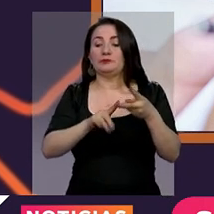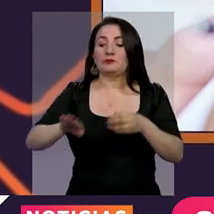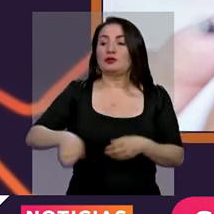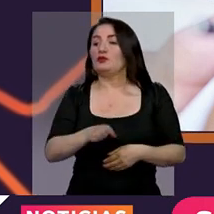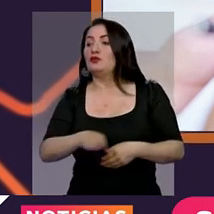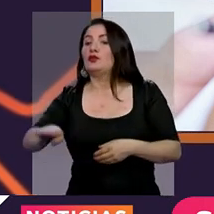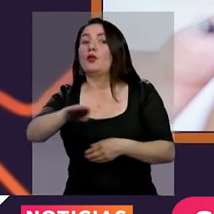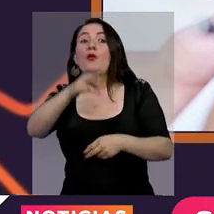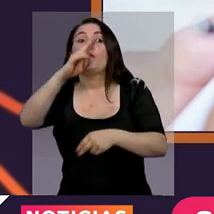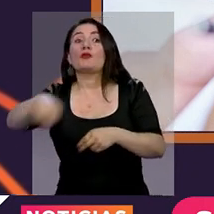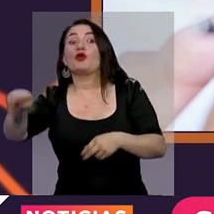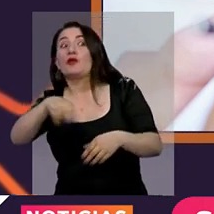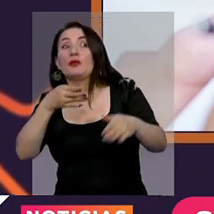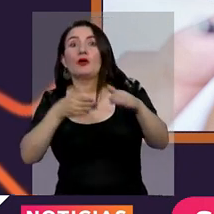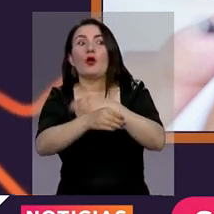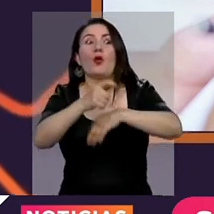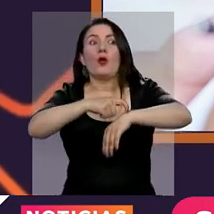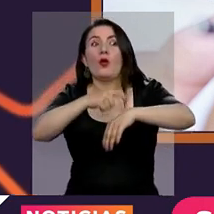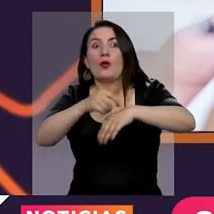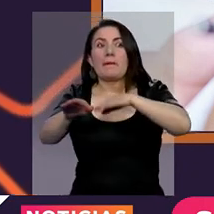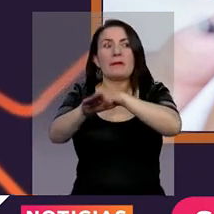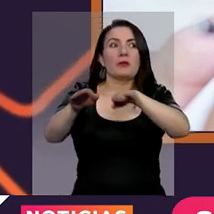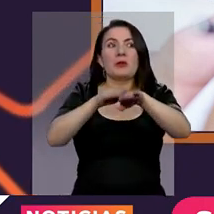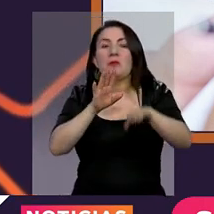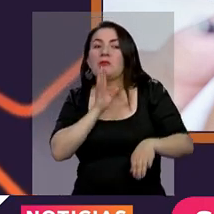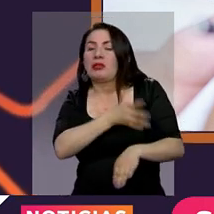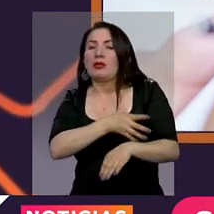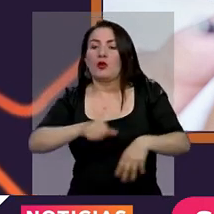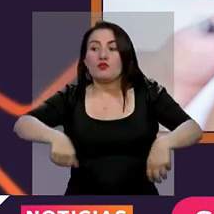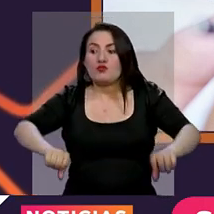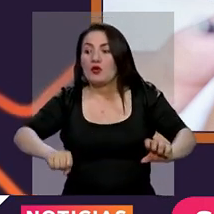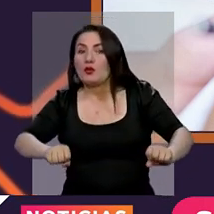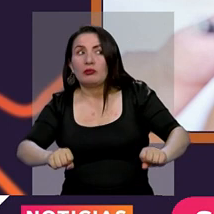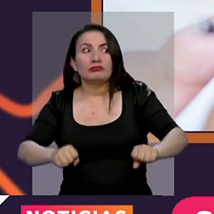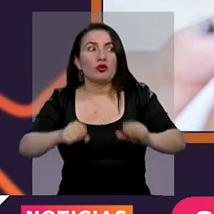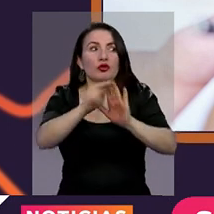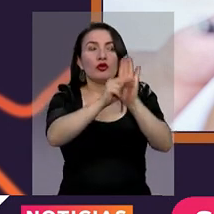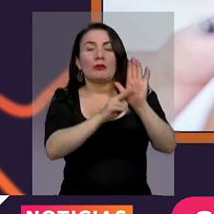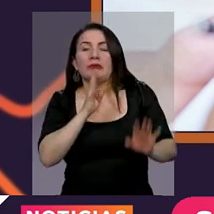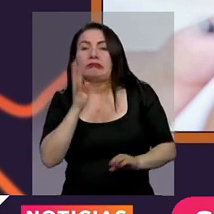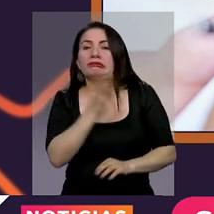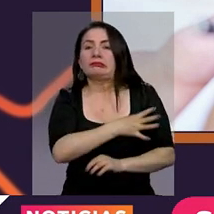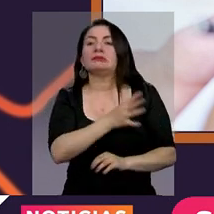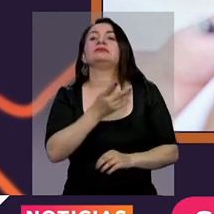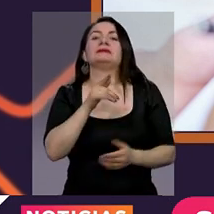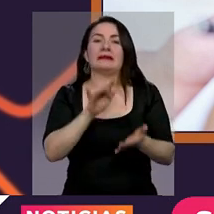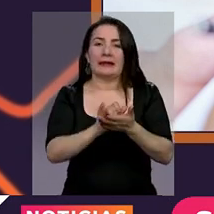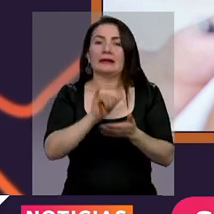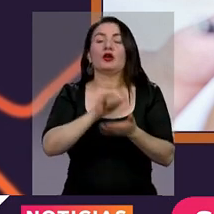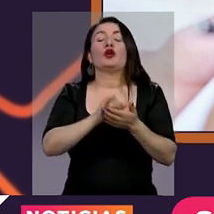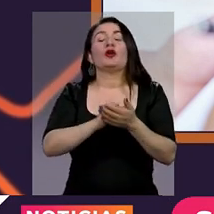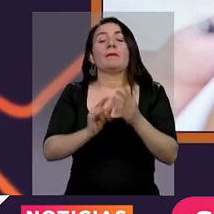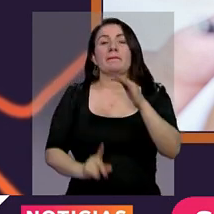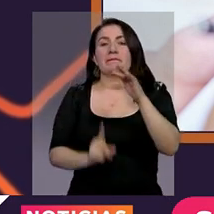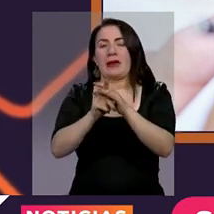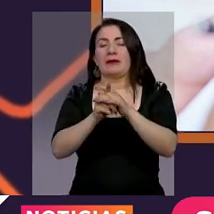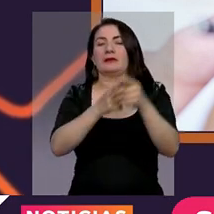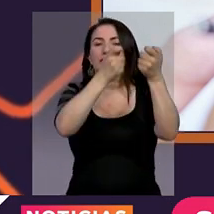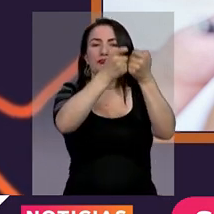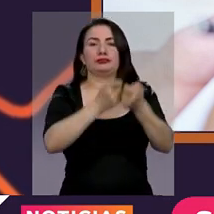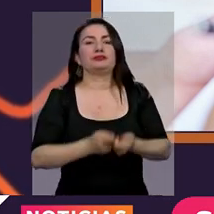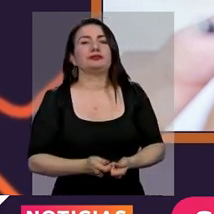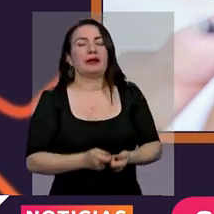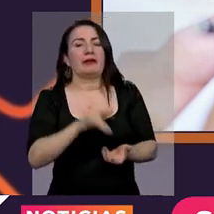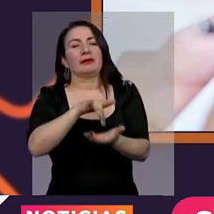lugares restringidos o en horas prohibidas y conducir motocicletas sin acatar las normas de tránsito. En cifras, este es el número de los